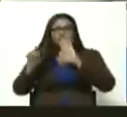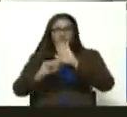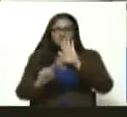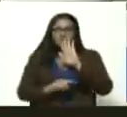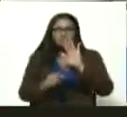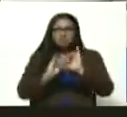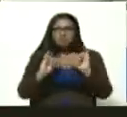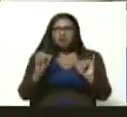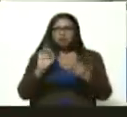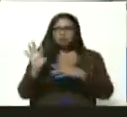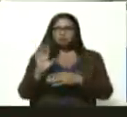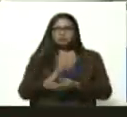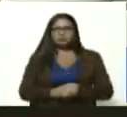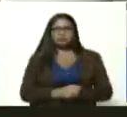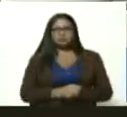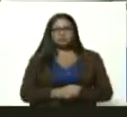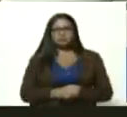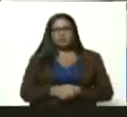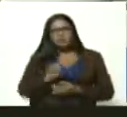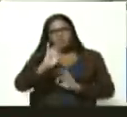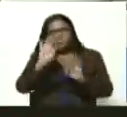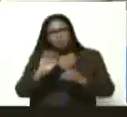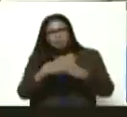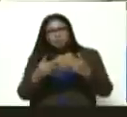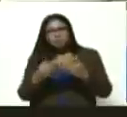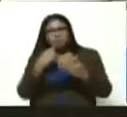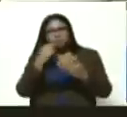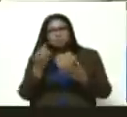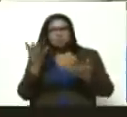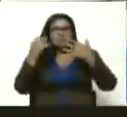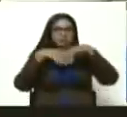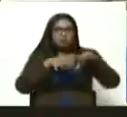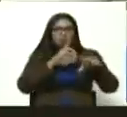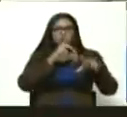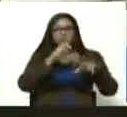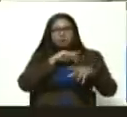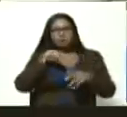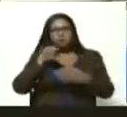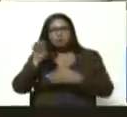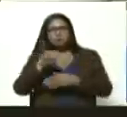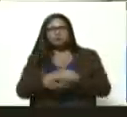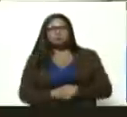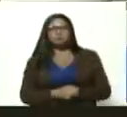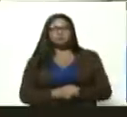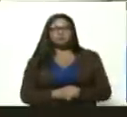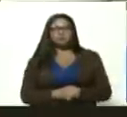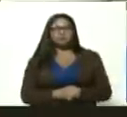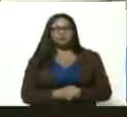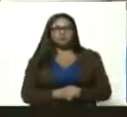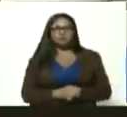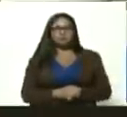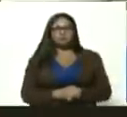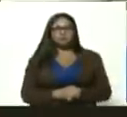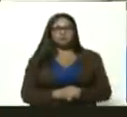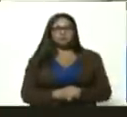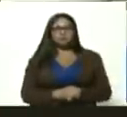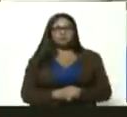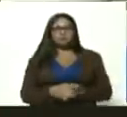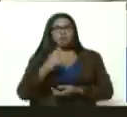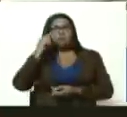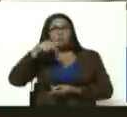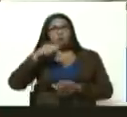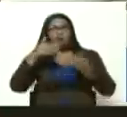orden que así fuera y desde allí planificaron hasta invasiones contra nuestro país hasta invasión hoy se abre